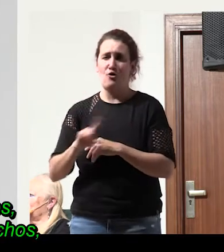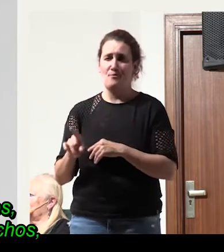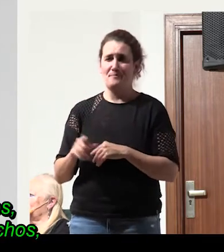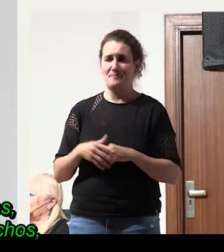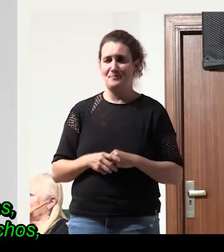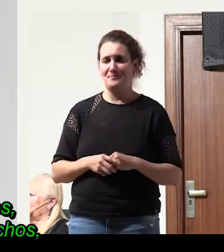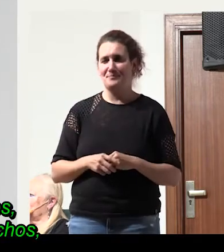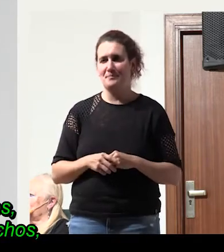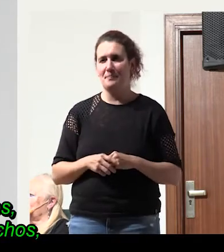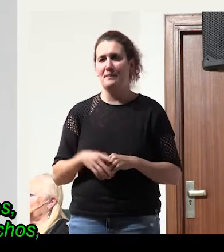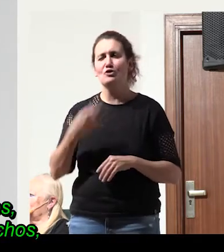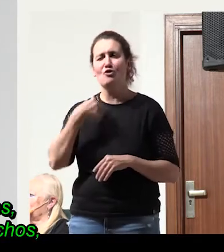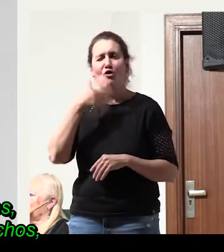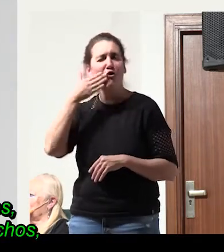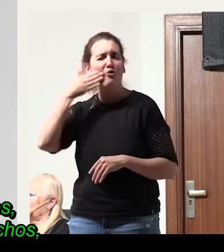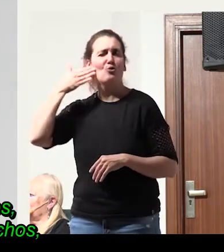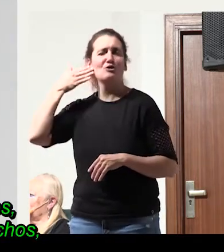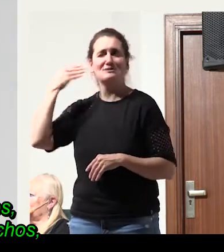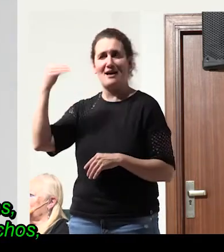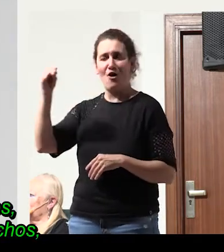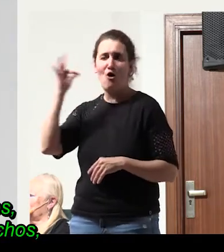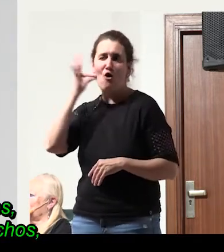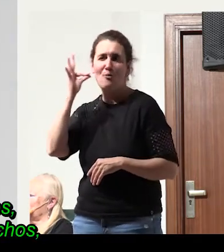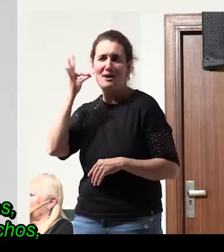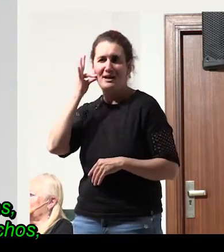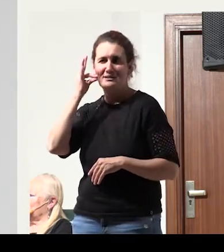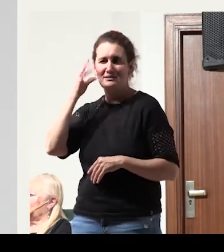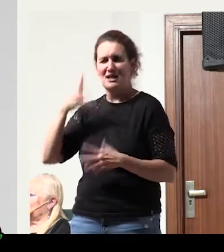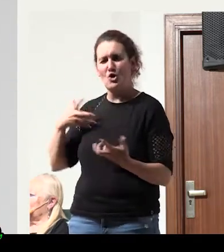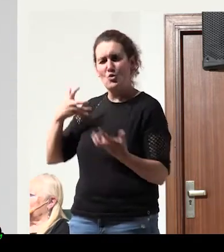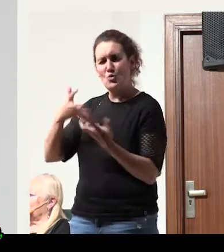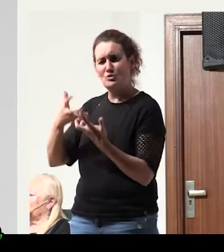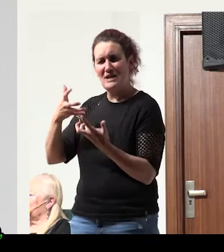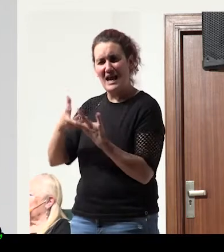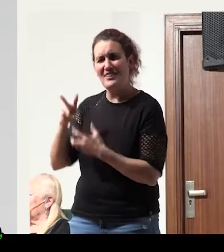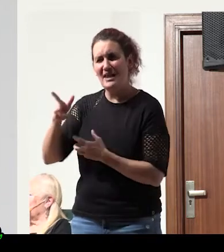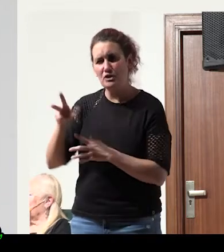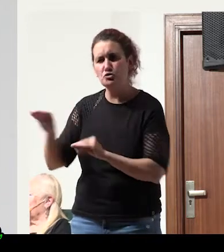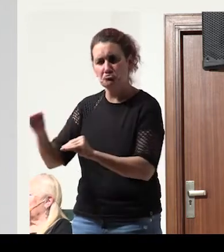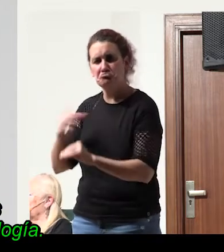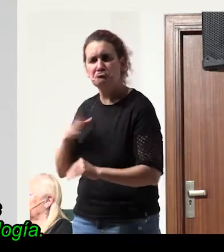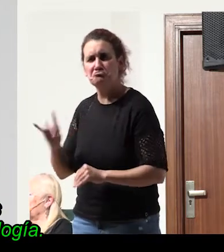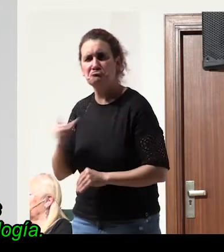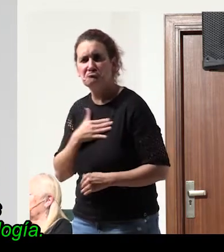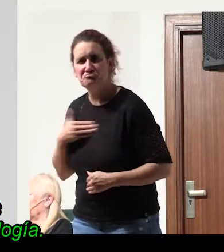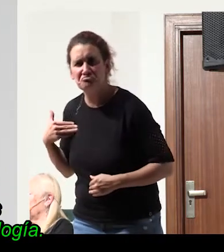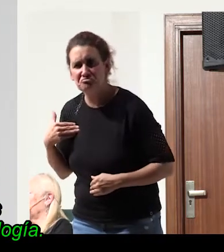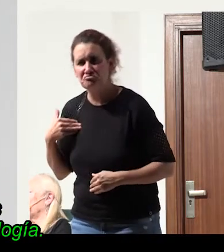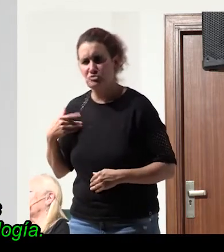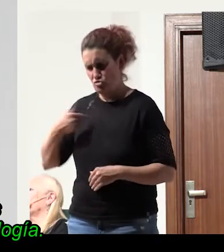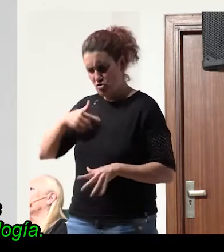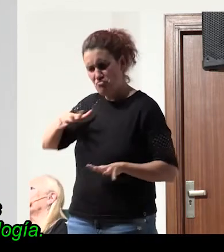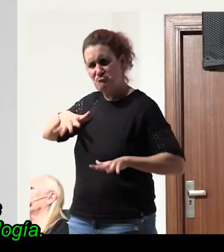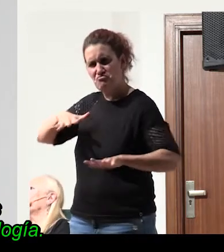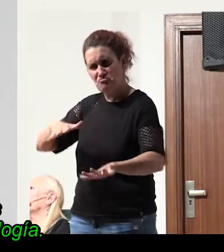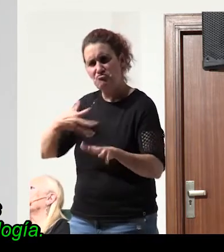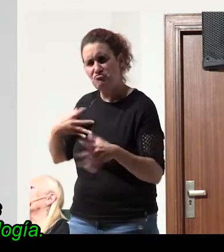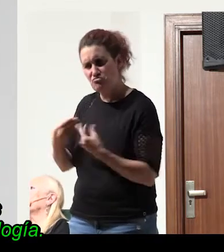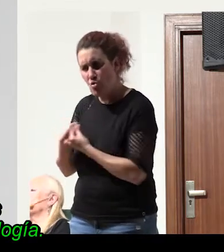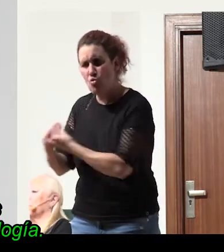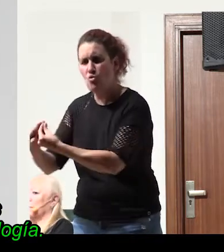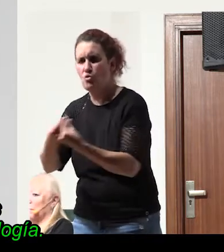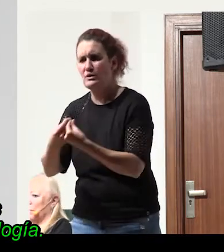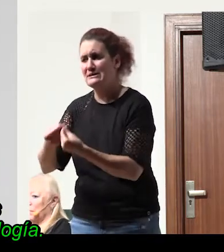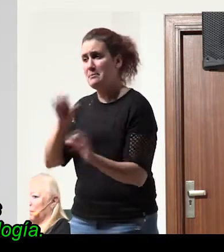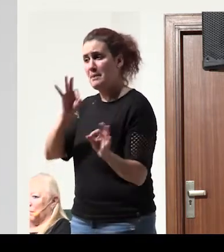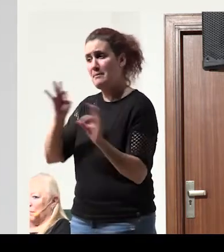Estoy orgullosa de las jóvenes, dispuesta a luchar por sus derechos, lista para marchar a su lado, preparada para recordarles que no hay que olvidar